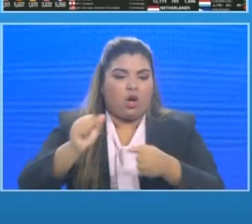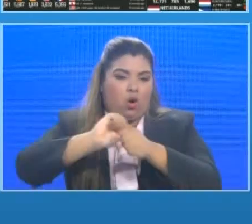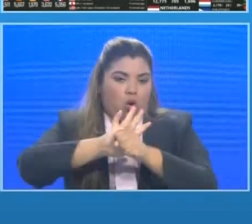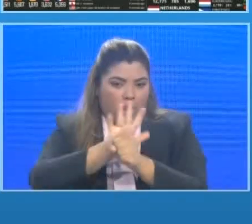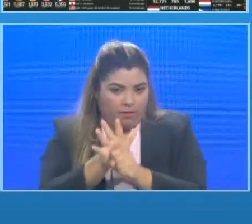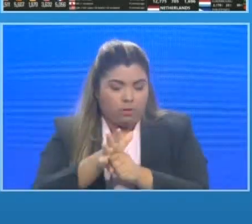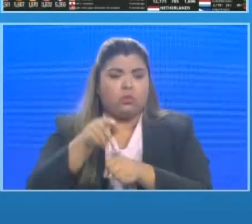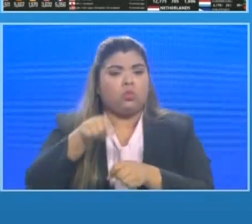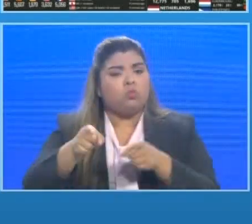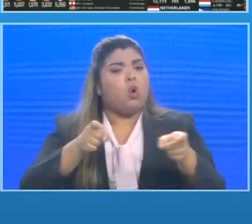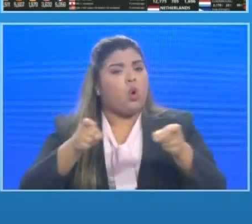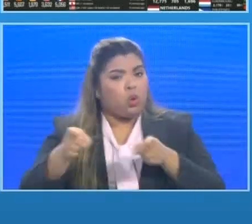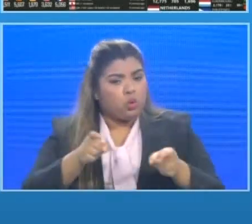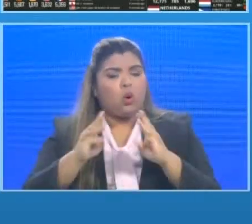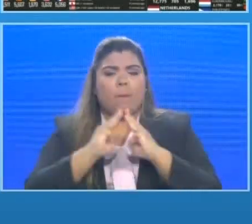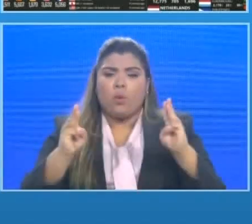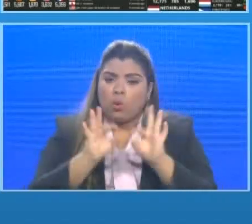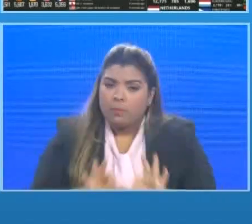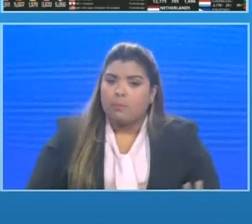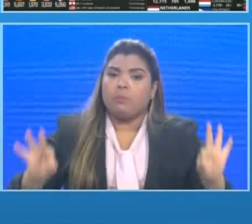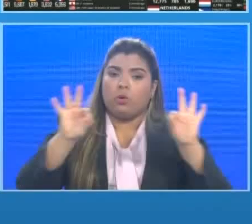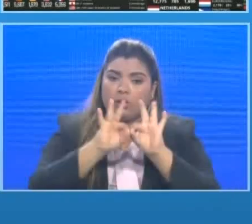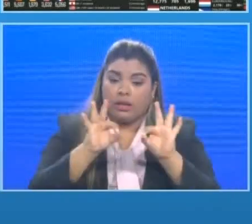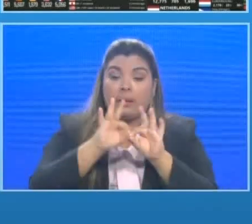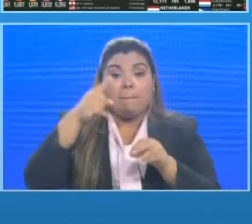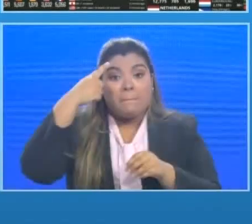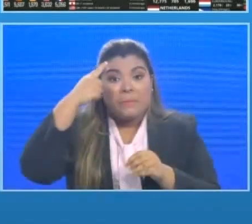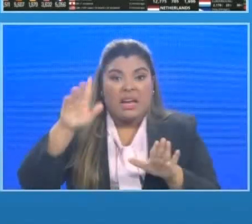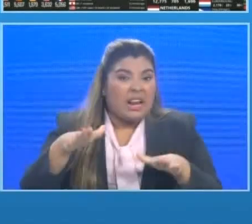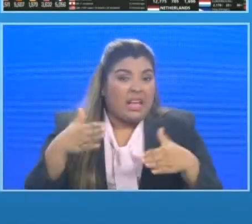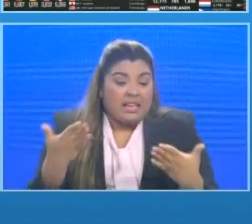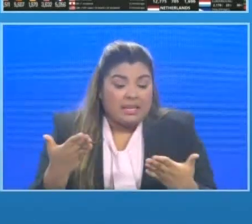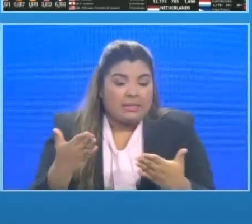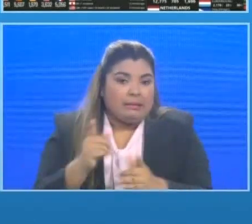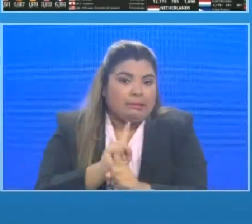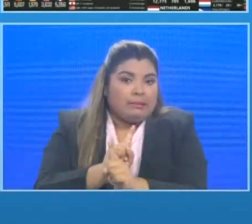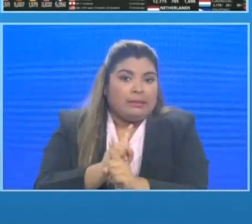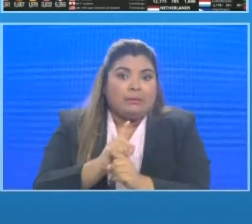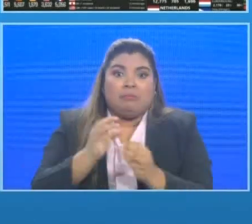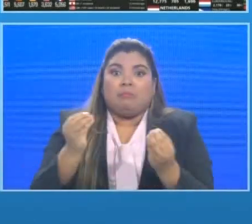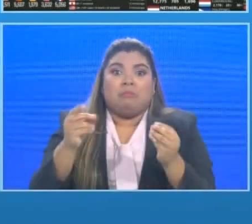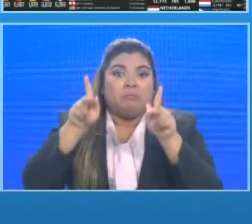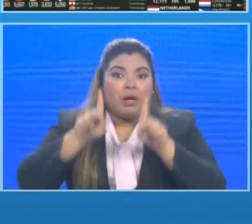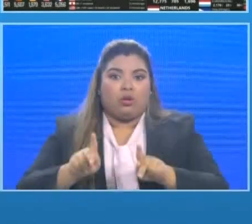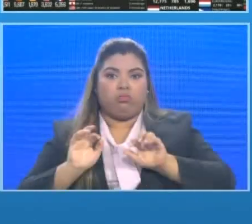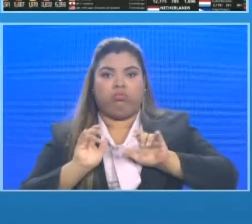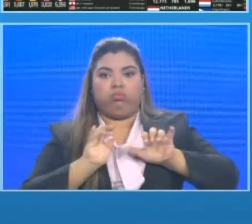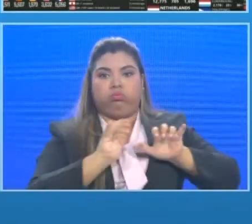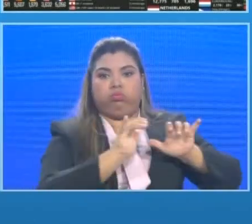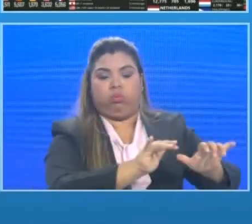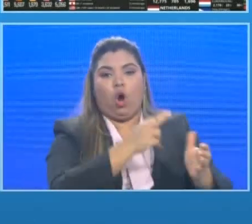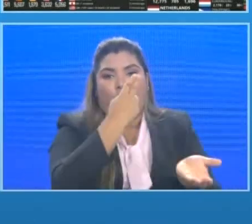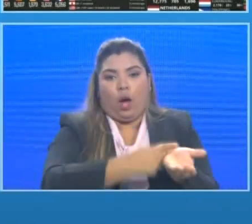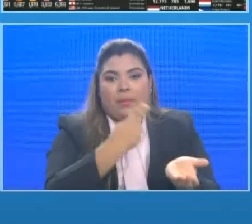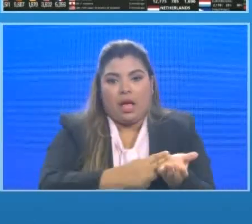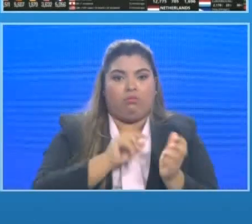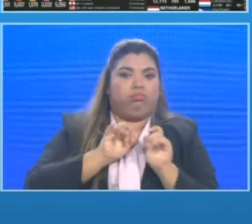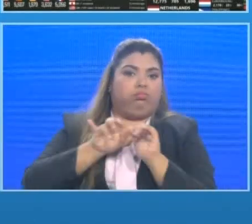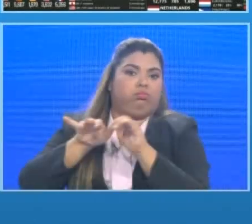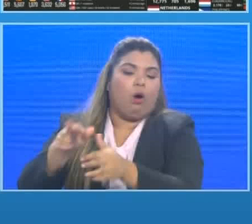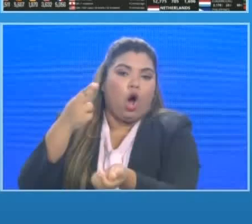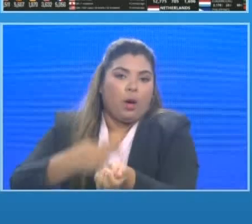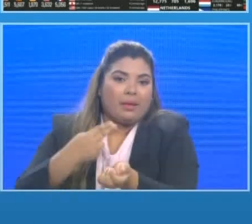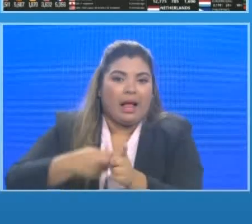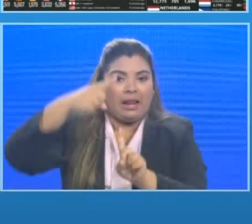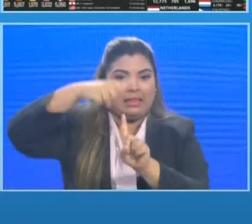medida sumamente importante para evitar que se concentre la atención en hospitales como el